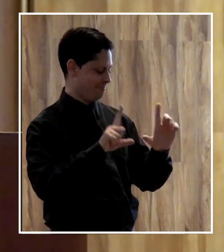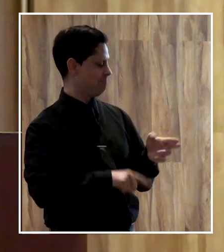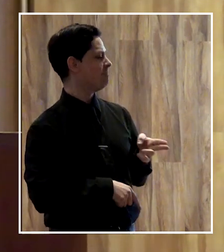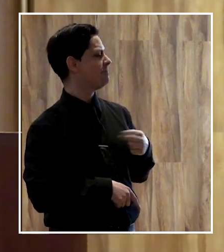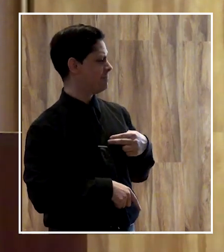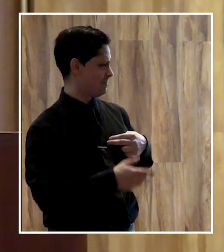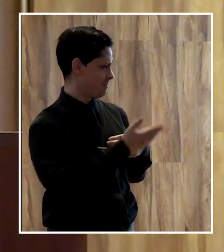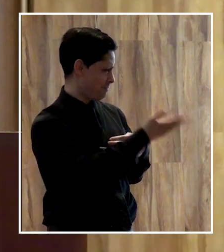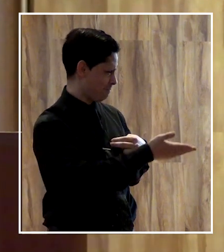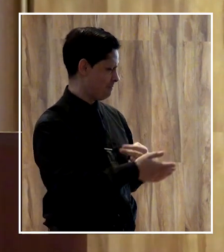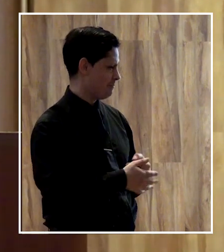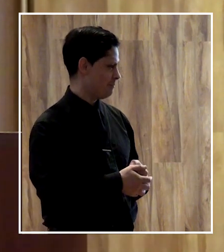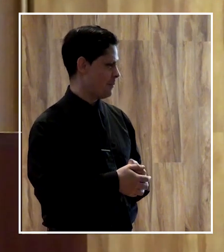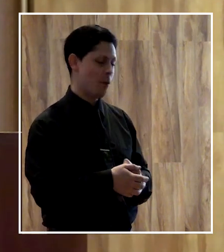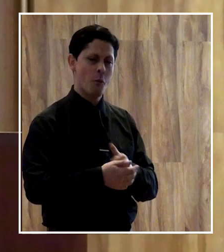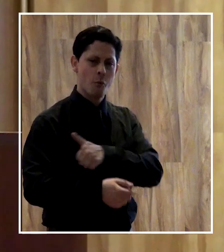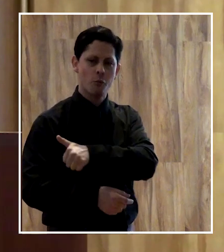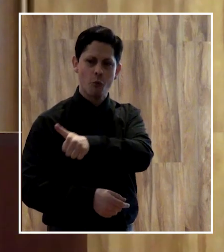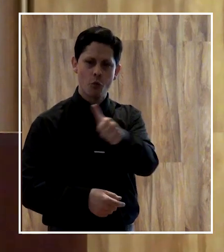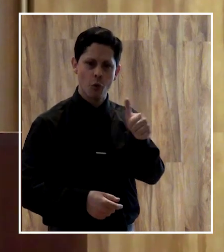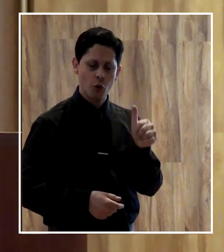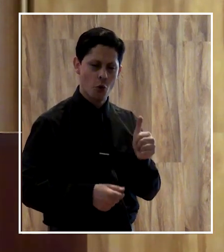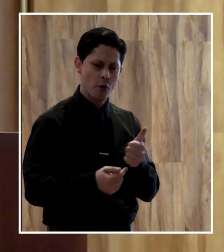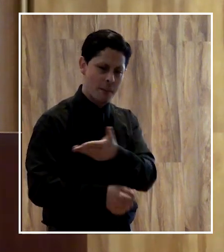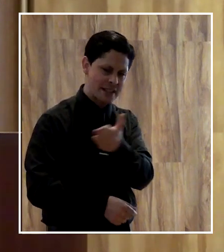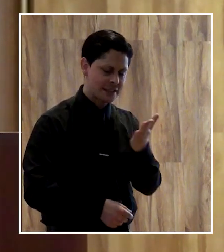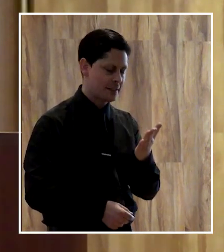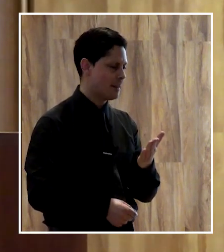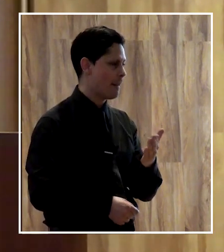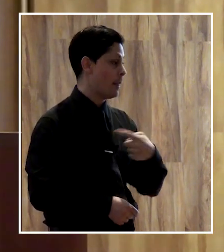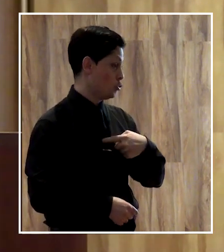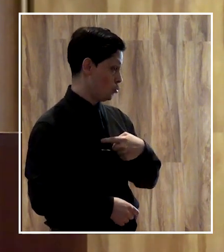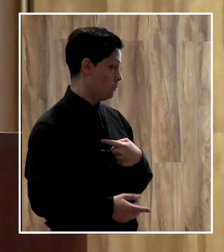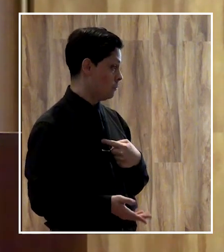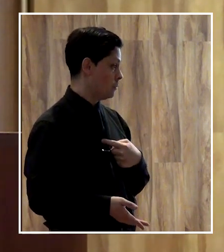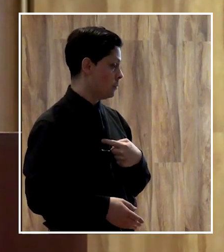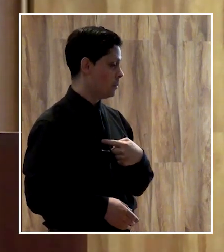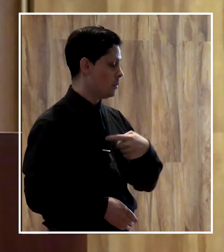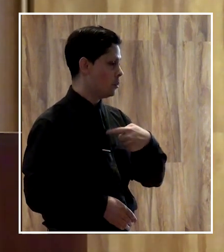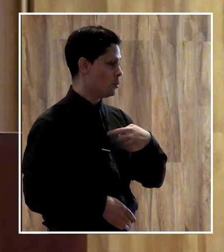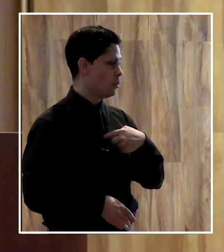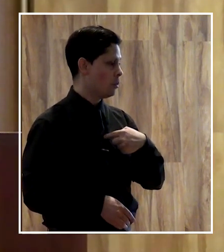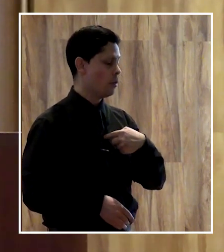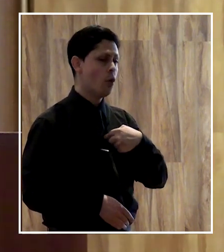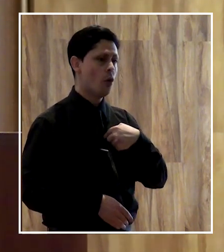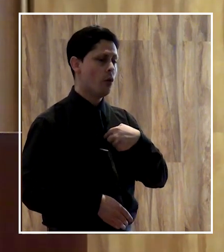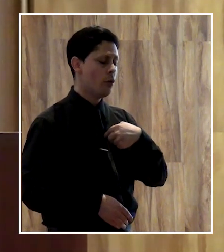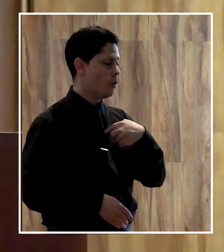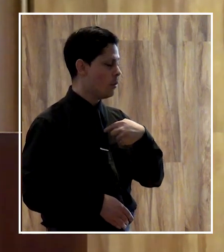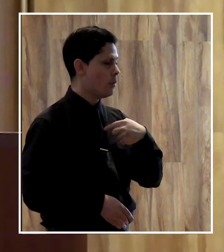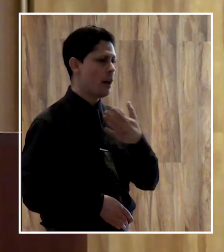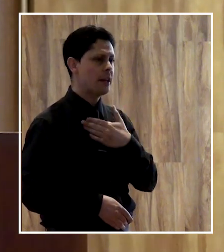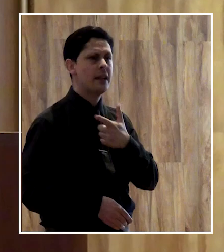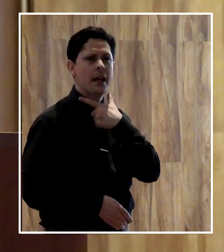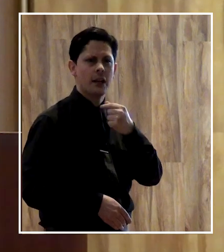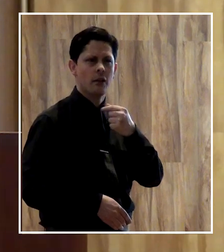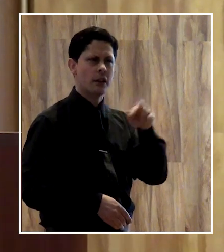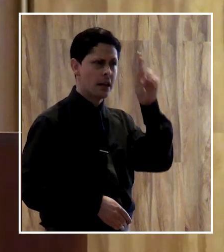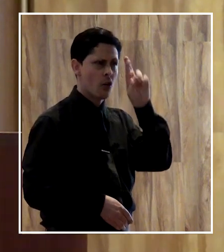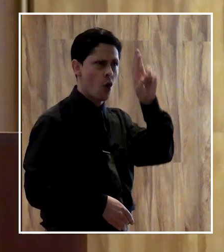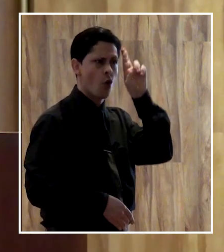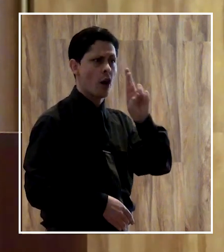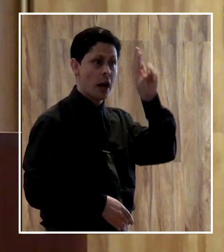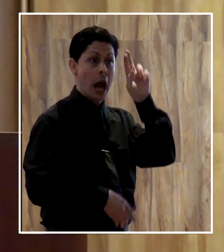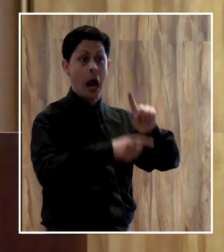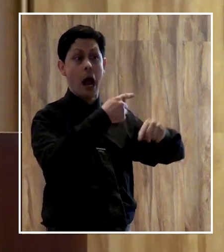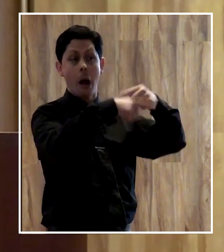reconocimiento muy merecido por lo demás. Y yo quiero muy brevemente recordar